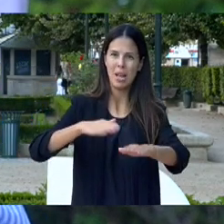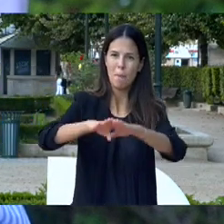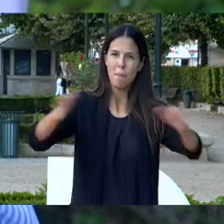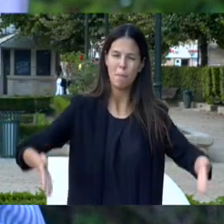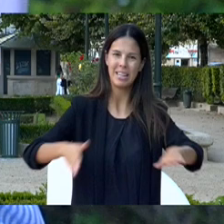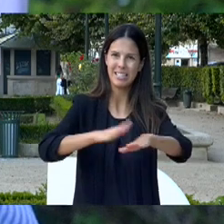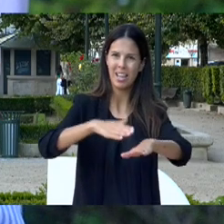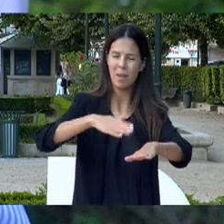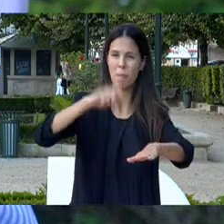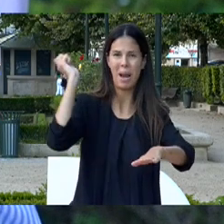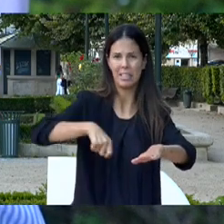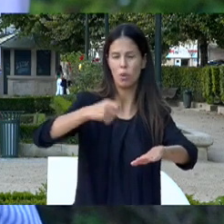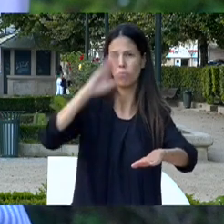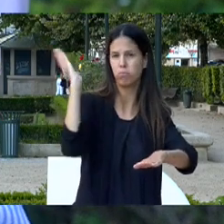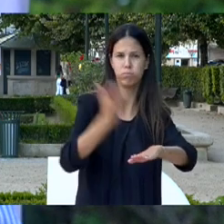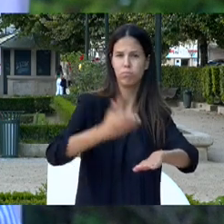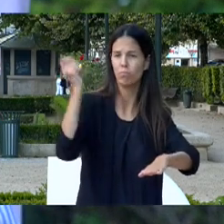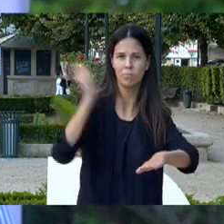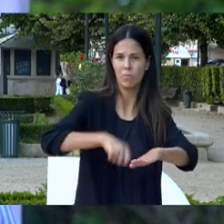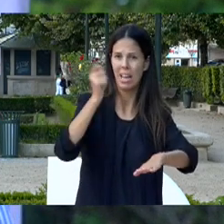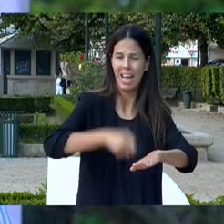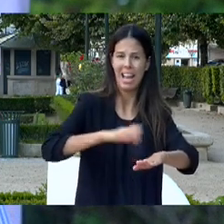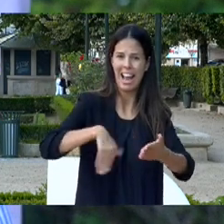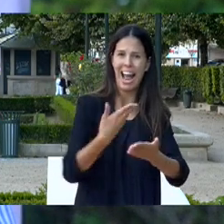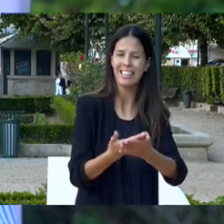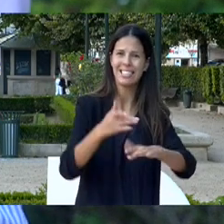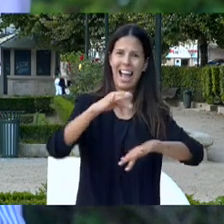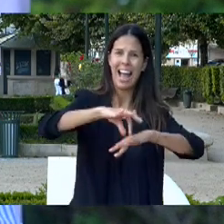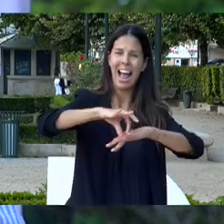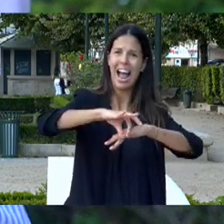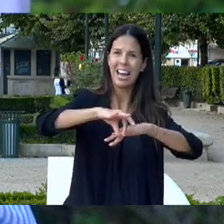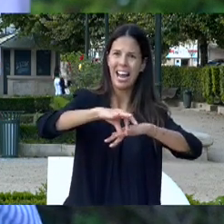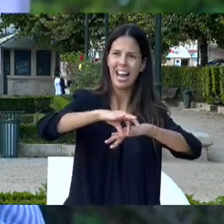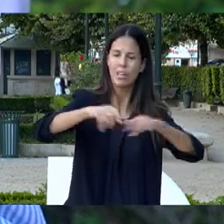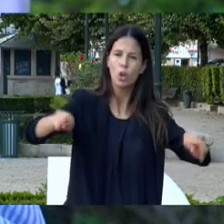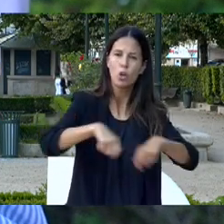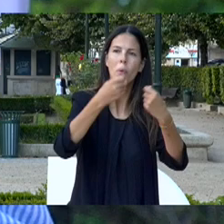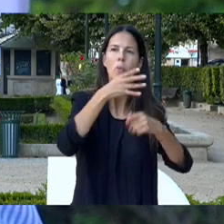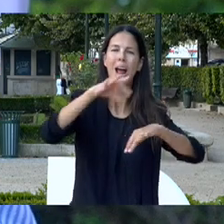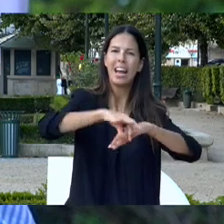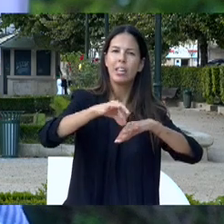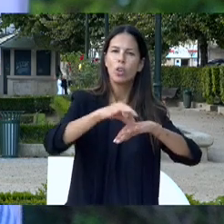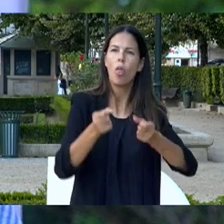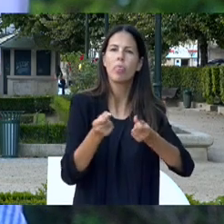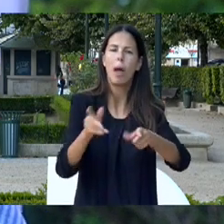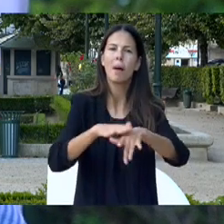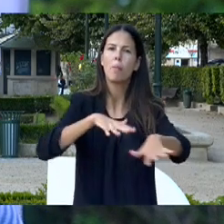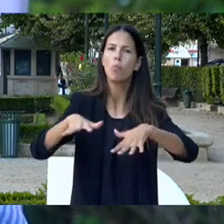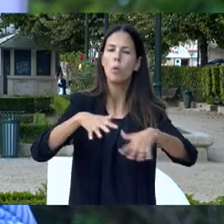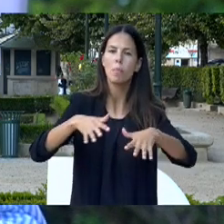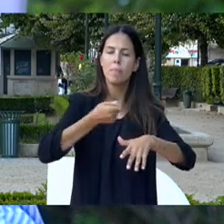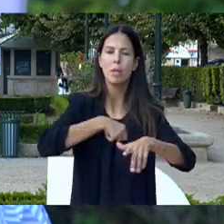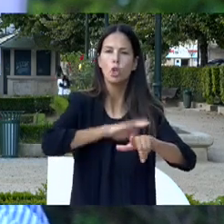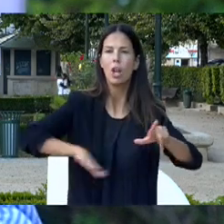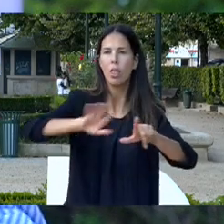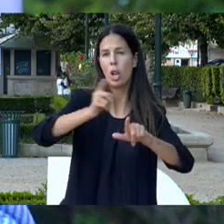darlle golpes de martelazo e destrozarlle o anel por non entregar o anel para el Movimiento Nacional. E incluso, aínda me contaba